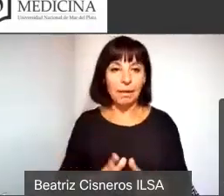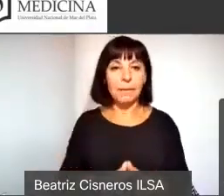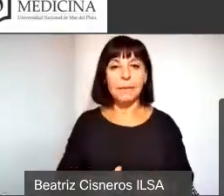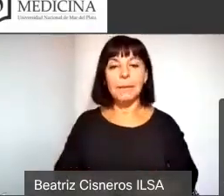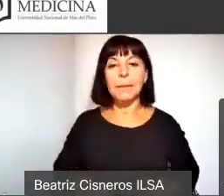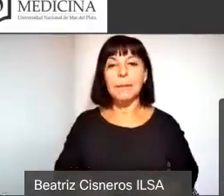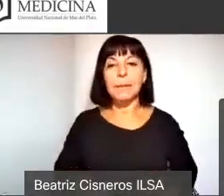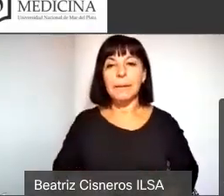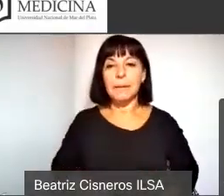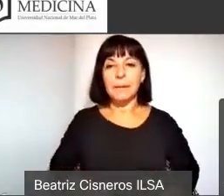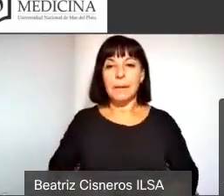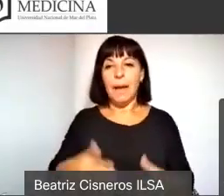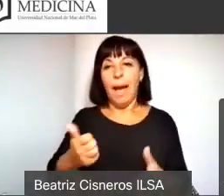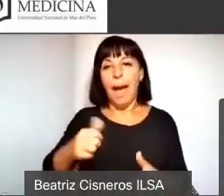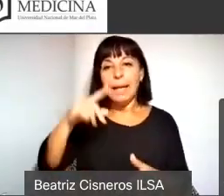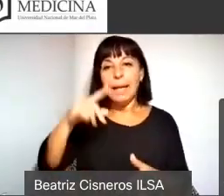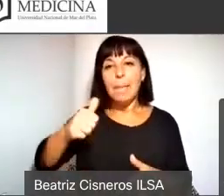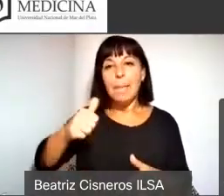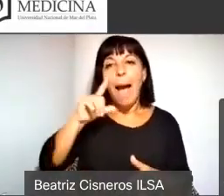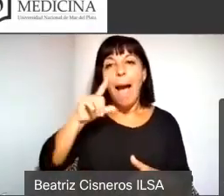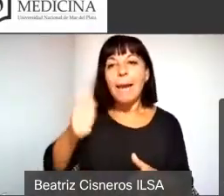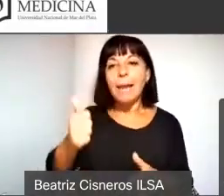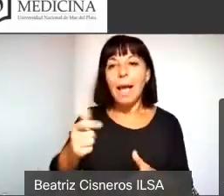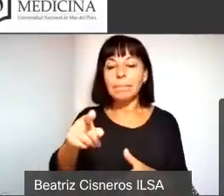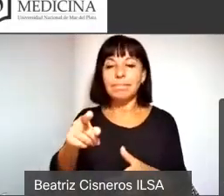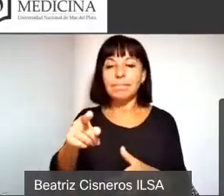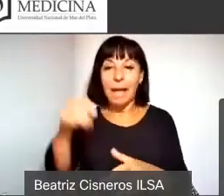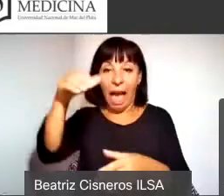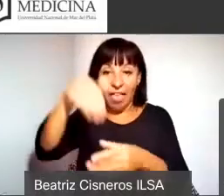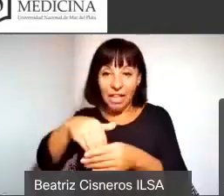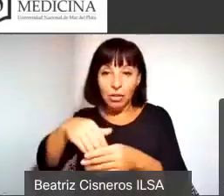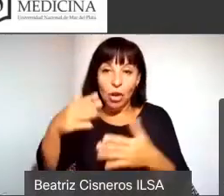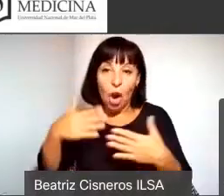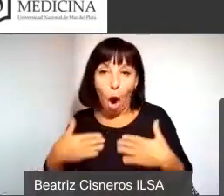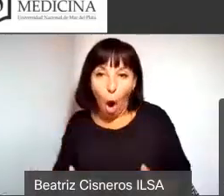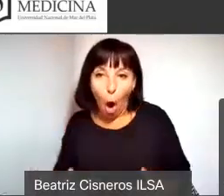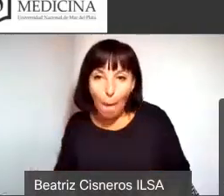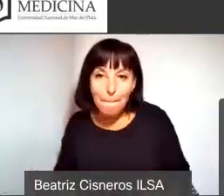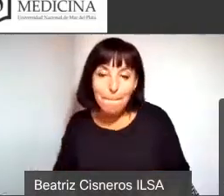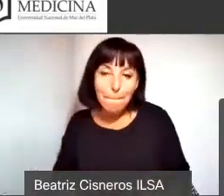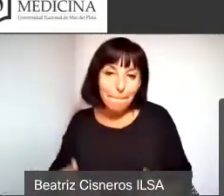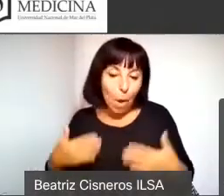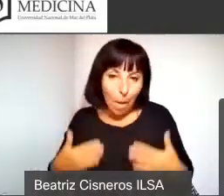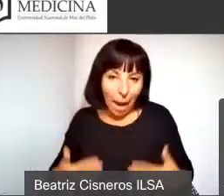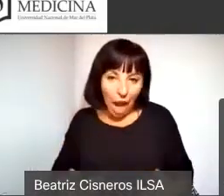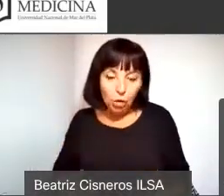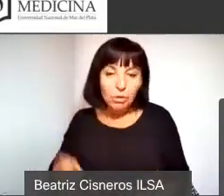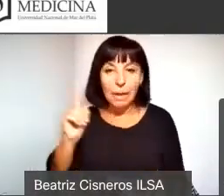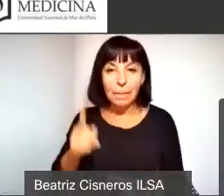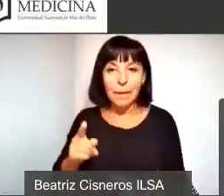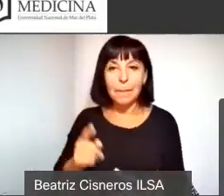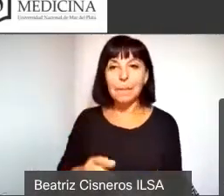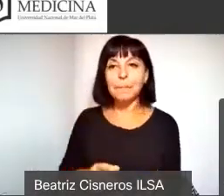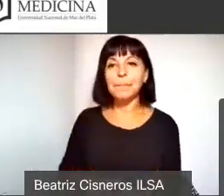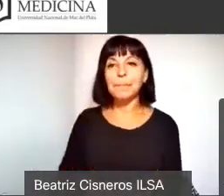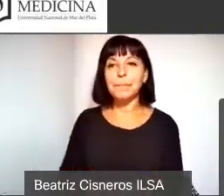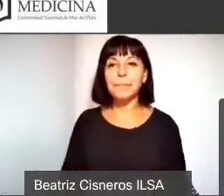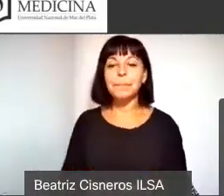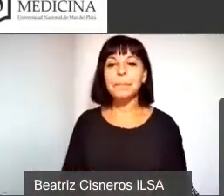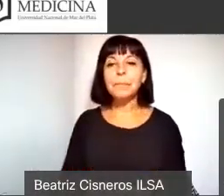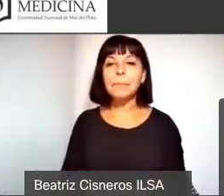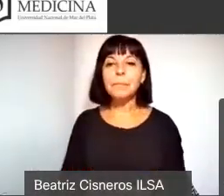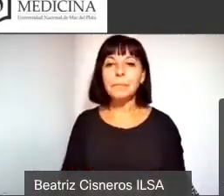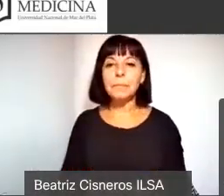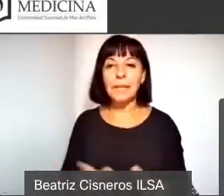del cual se incluye el hombre, por más que estemos viendo acá una iguana, exhibiendo esos colores estridentes hermosos, acá también está el hombre,